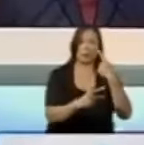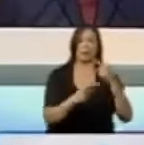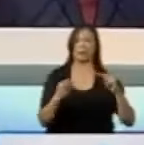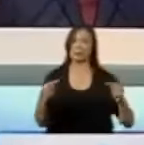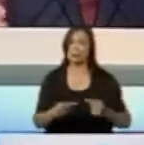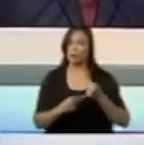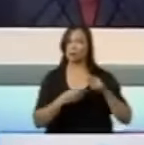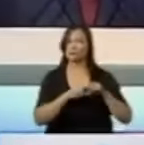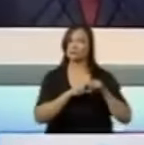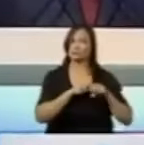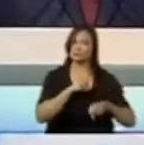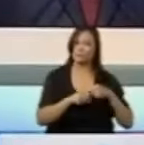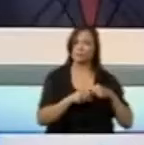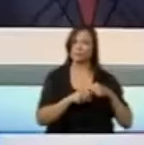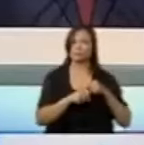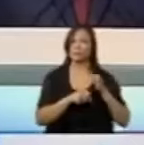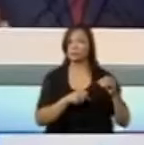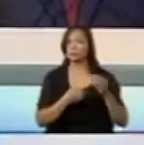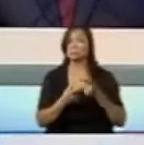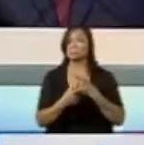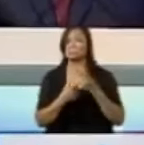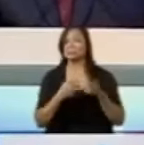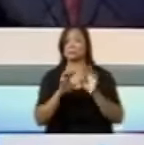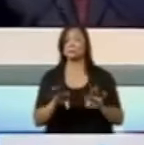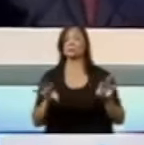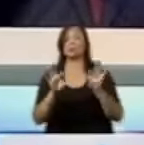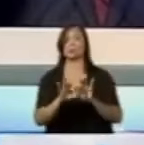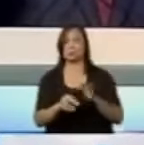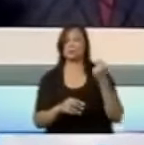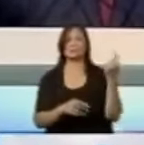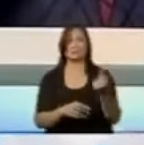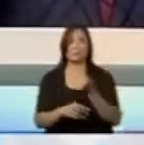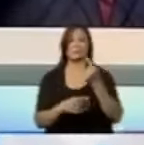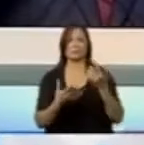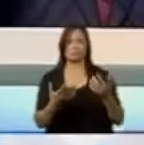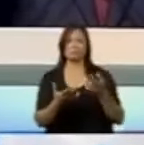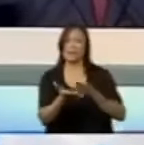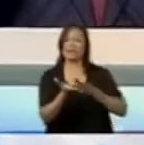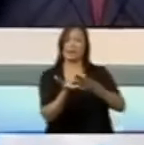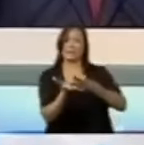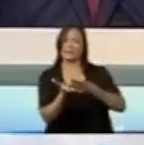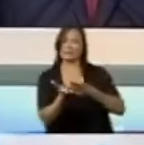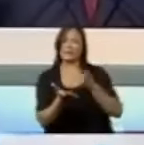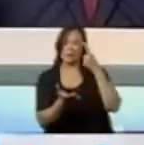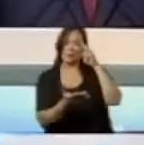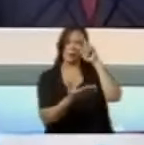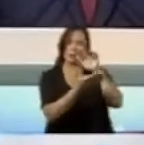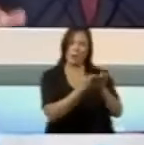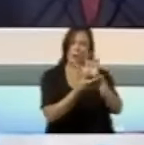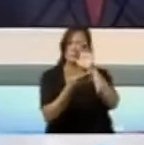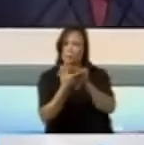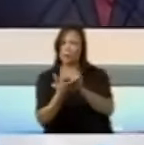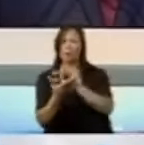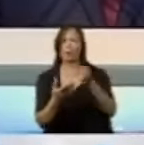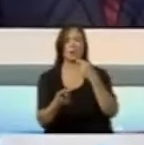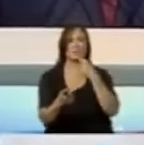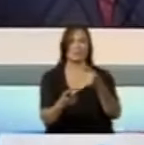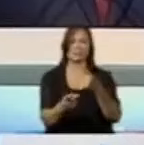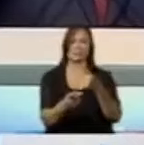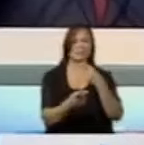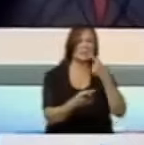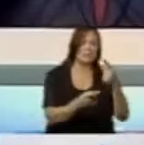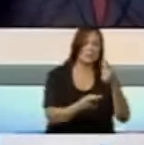hay dolor. Y en este caso es importante siempre poder establecer la realidad para que haya credibilidad con respecto a lo que se